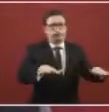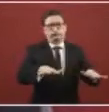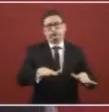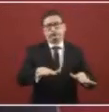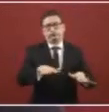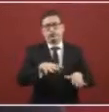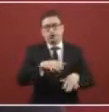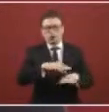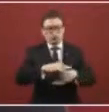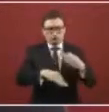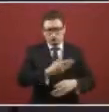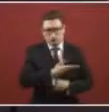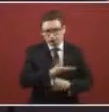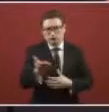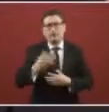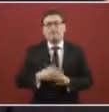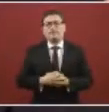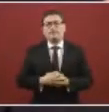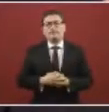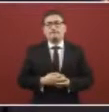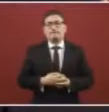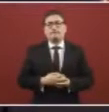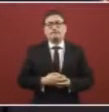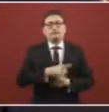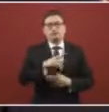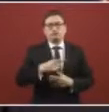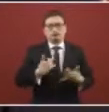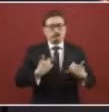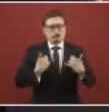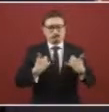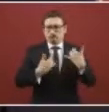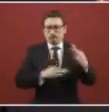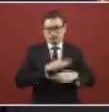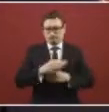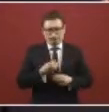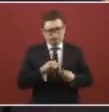a los adolescentes